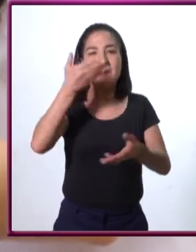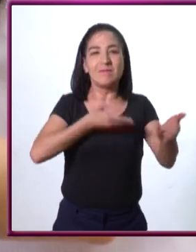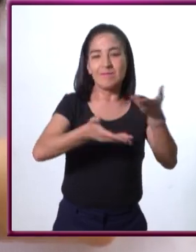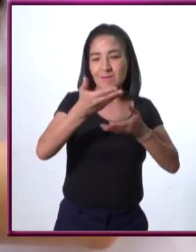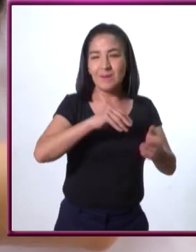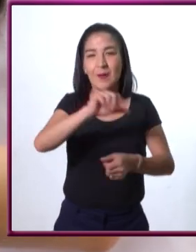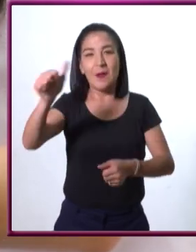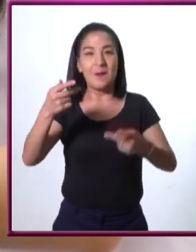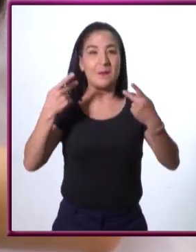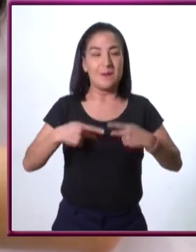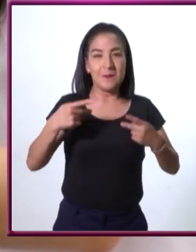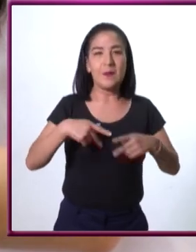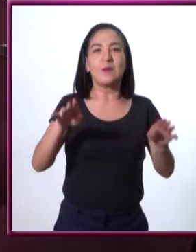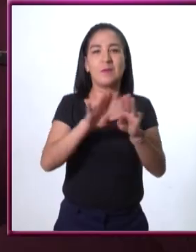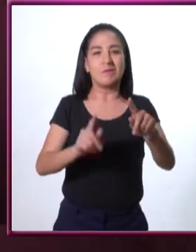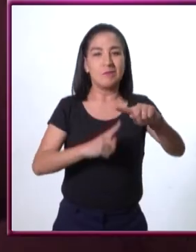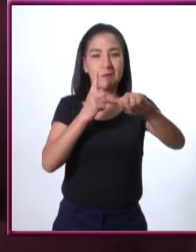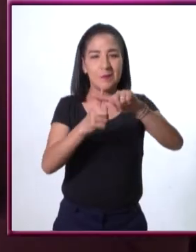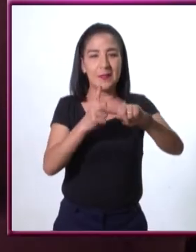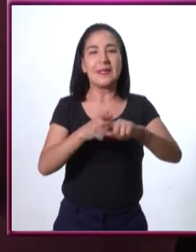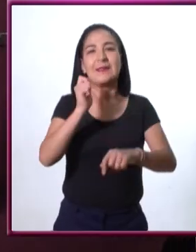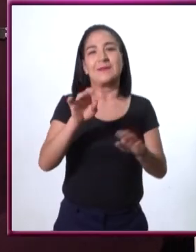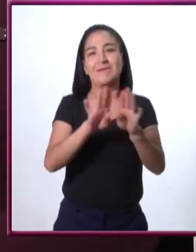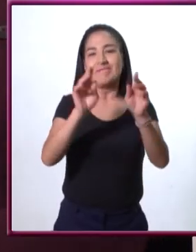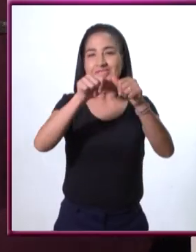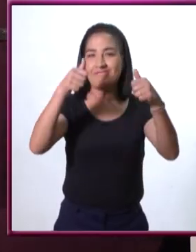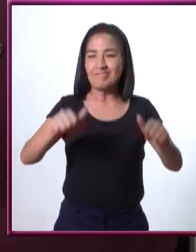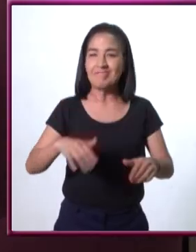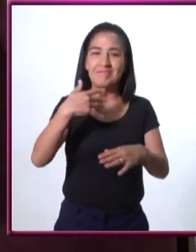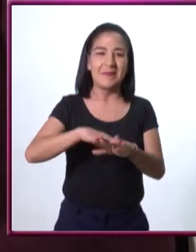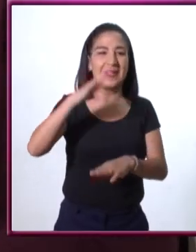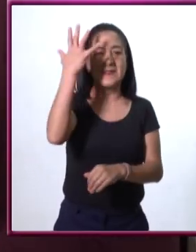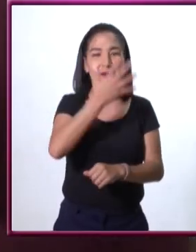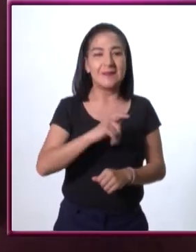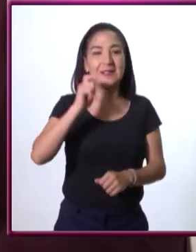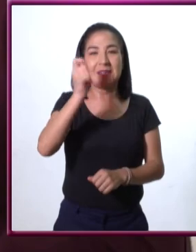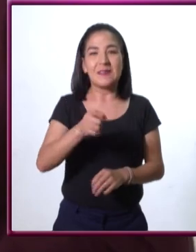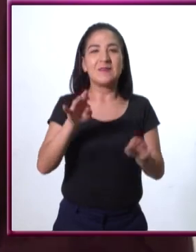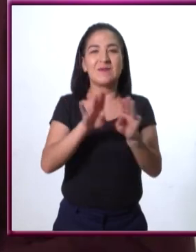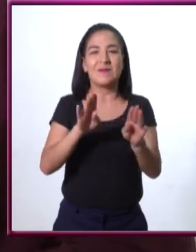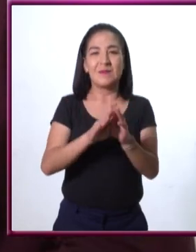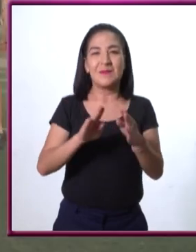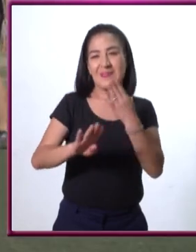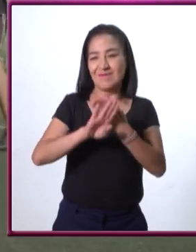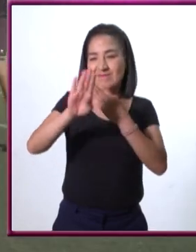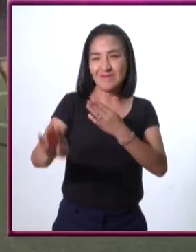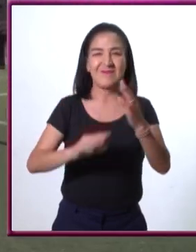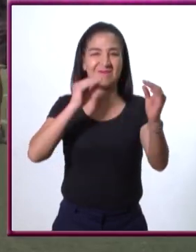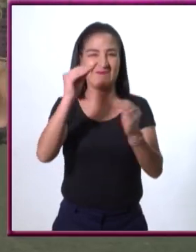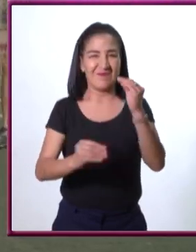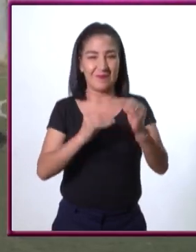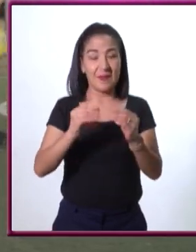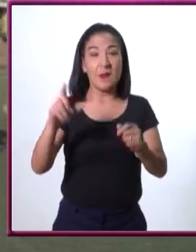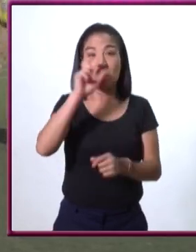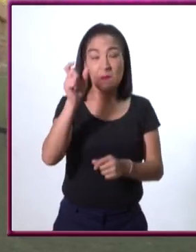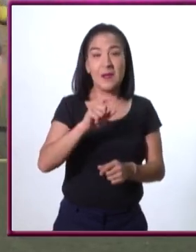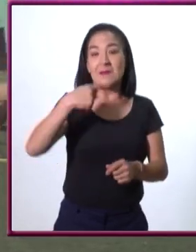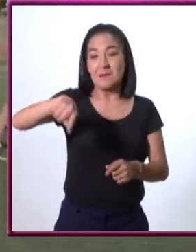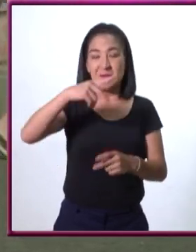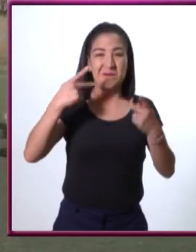con otros de manera constructiva es todo un arte y que su talón de Aquiles es el conflicto. Cuando alguien comete una acción